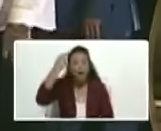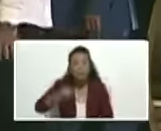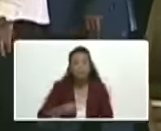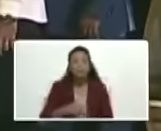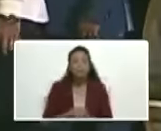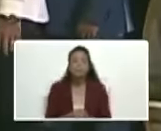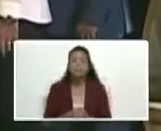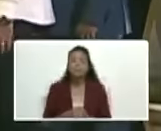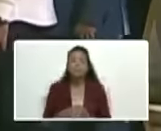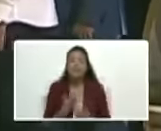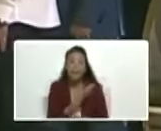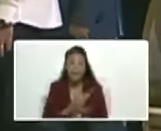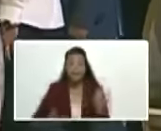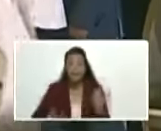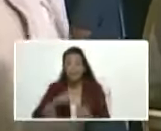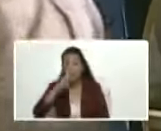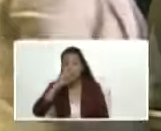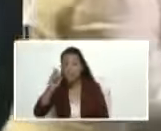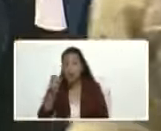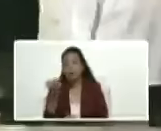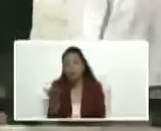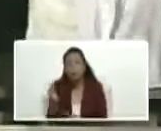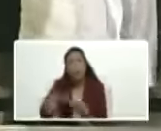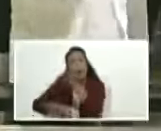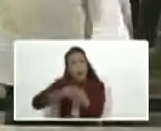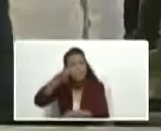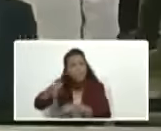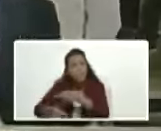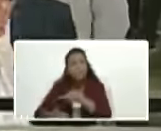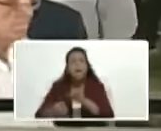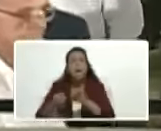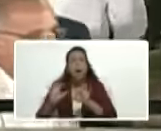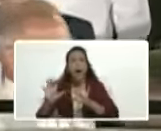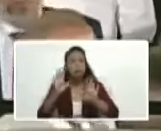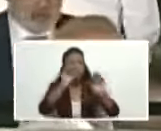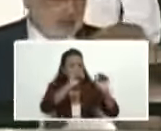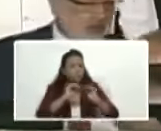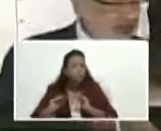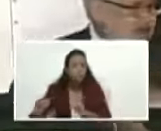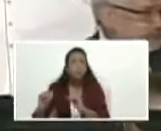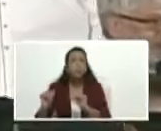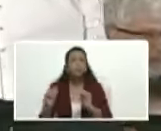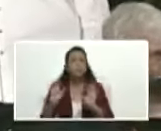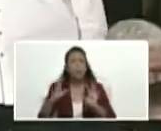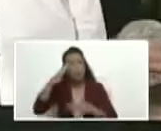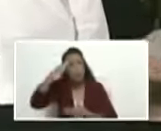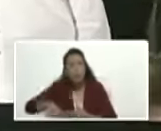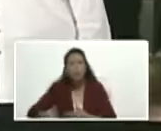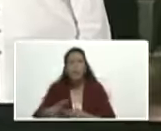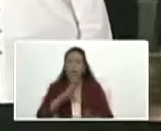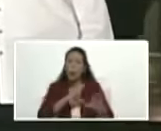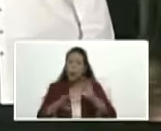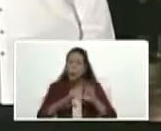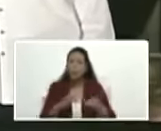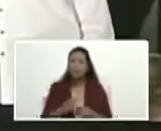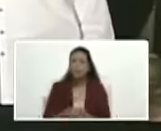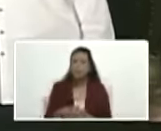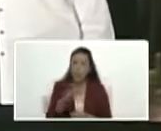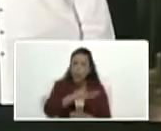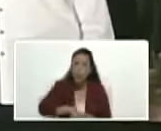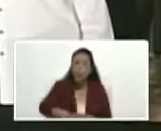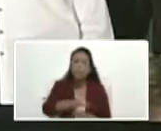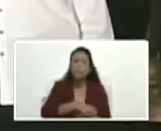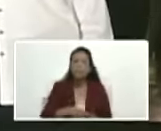también. El presidente constitucional Nicolás Maduro despide a los ministros de Defensa Nacional y de Comercio del